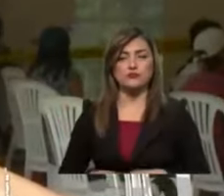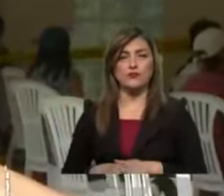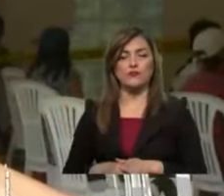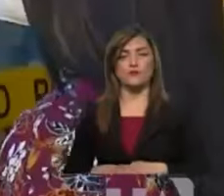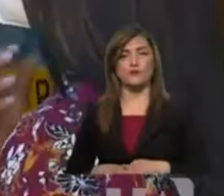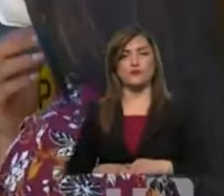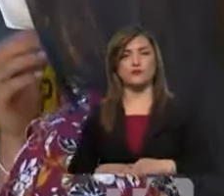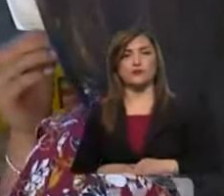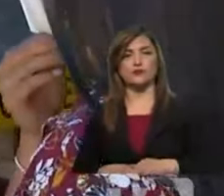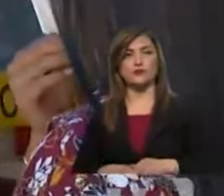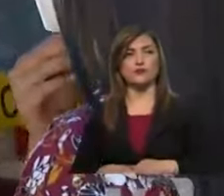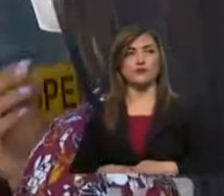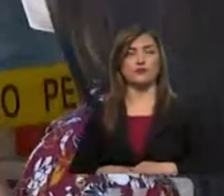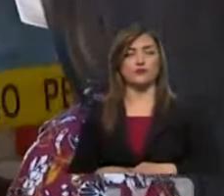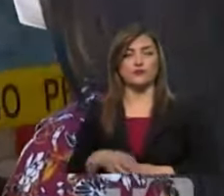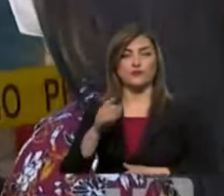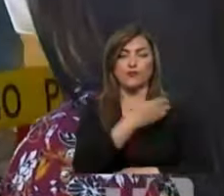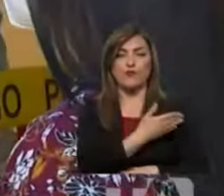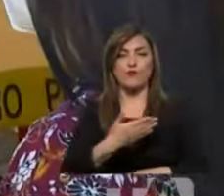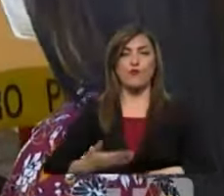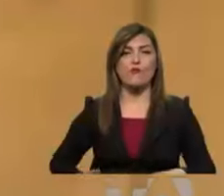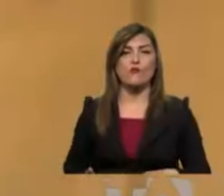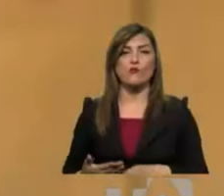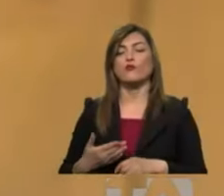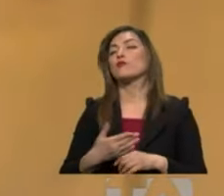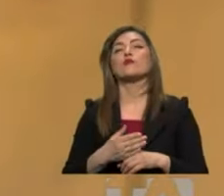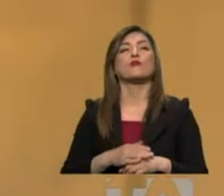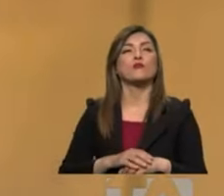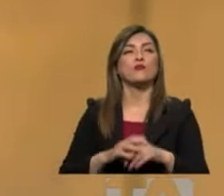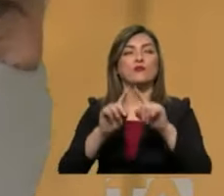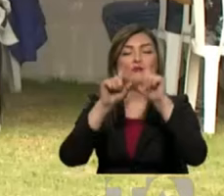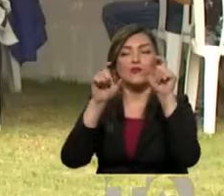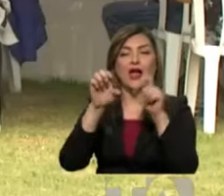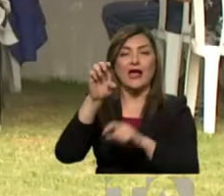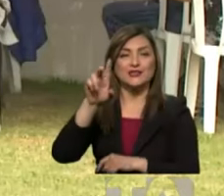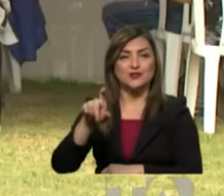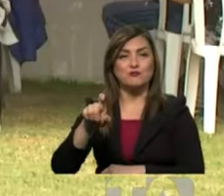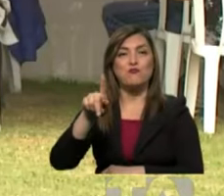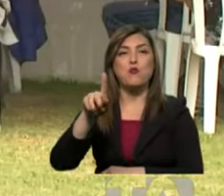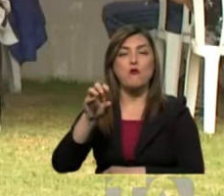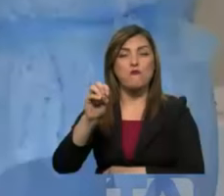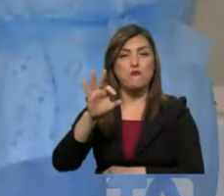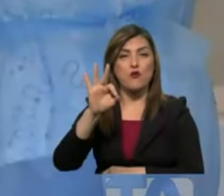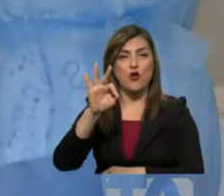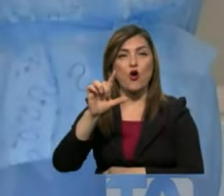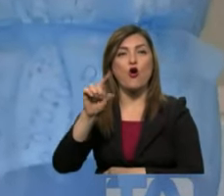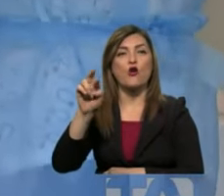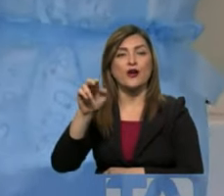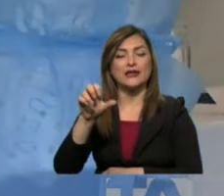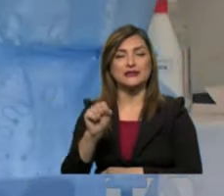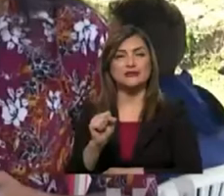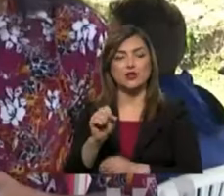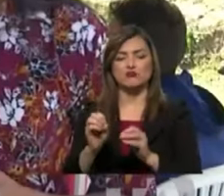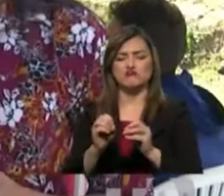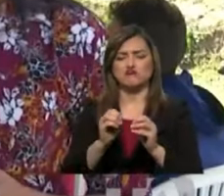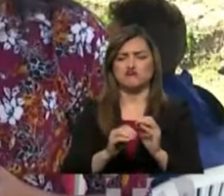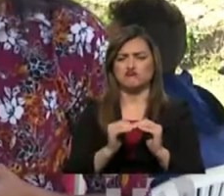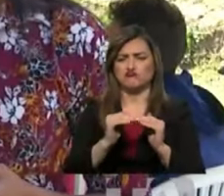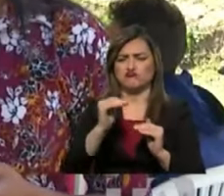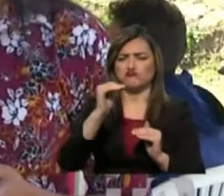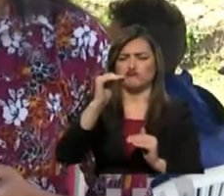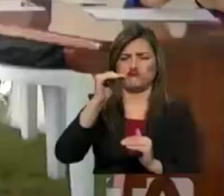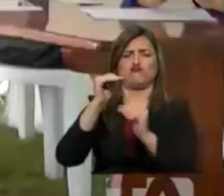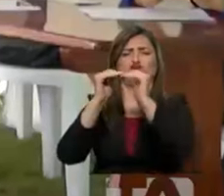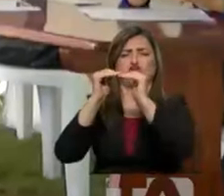para vacunarse. Alejandro Martínez, presidente ejecutivo de Expo Flores, sostiene que han alcanzado un alto nivel de organización, por lo que